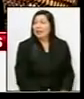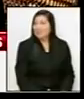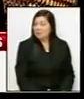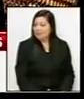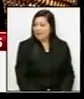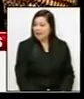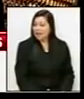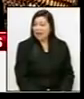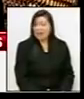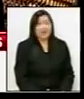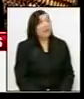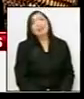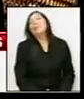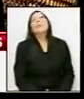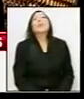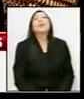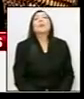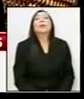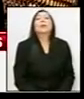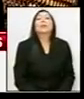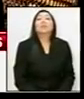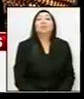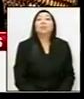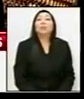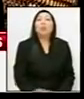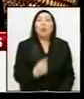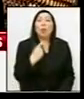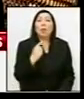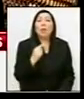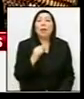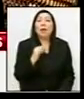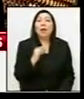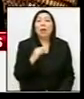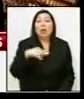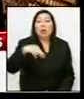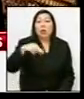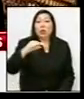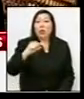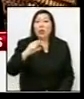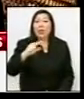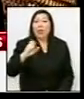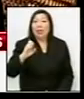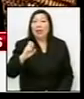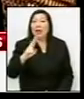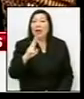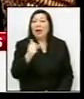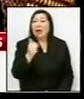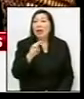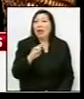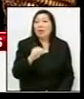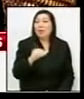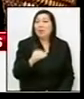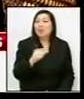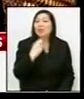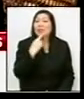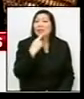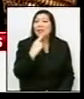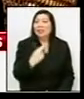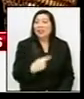En el tema, presidente, del señor Sergio Iván Noguera Ramos, se